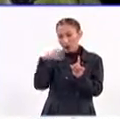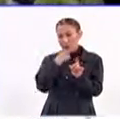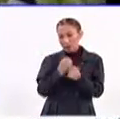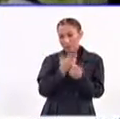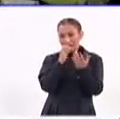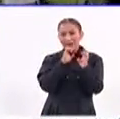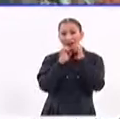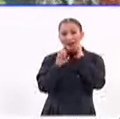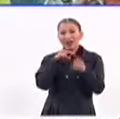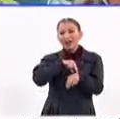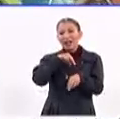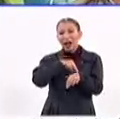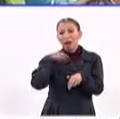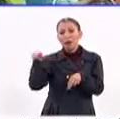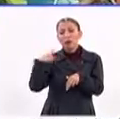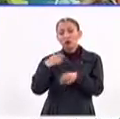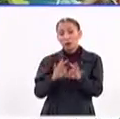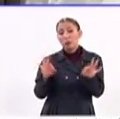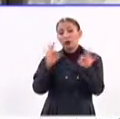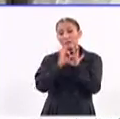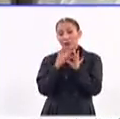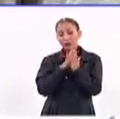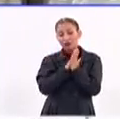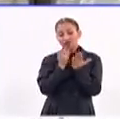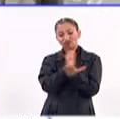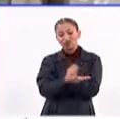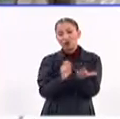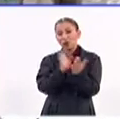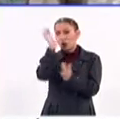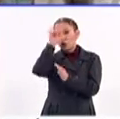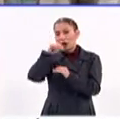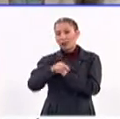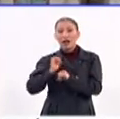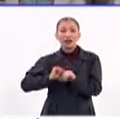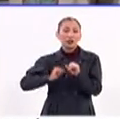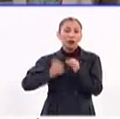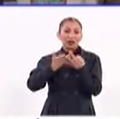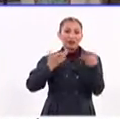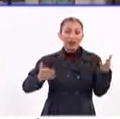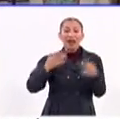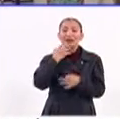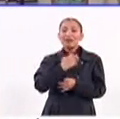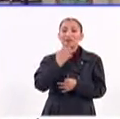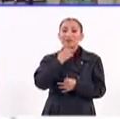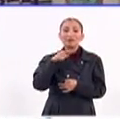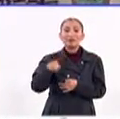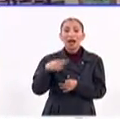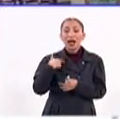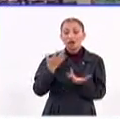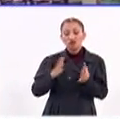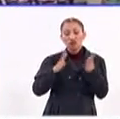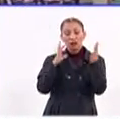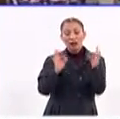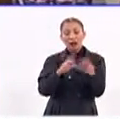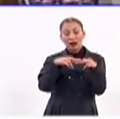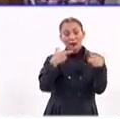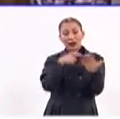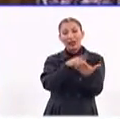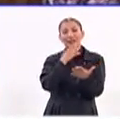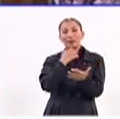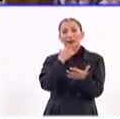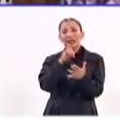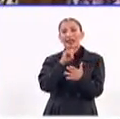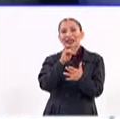poeta y periodista nicaragüense por su importancia en la literatura y cultura del antiguo territorio de Tepic, al ser fundador de la revista